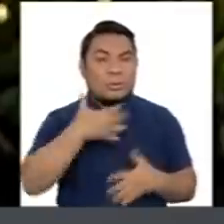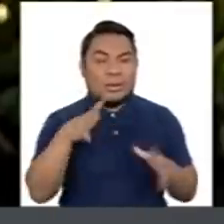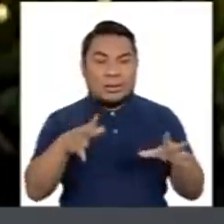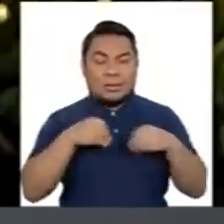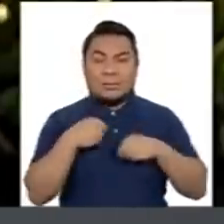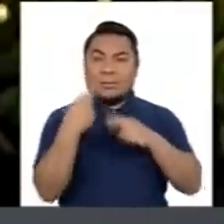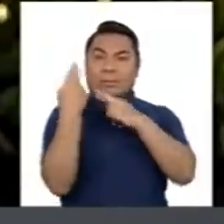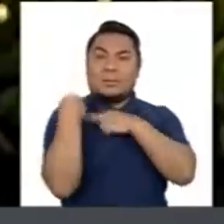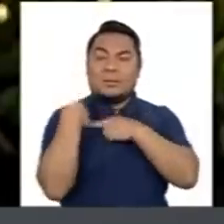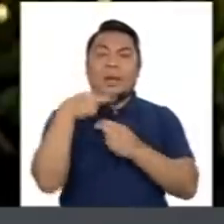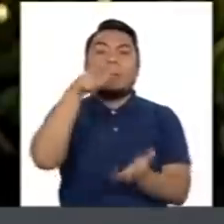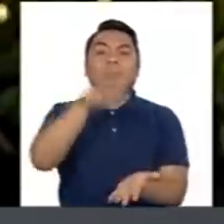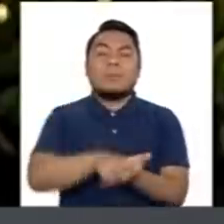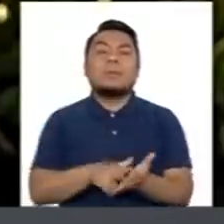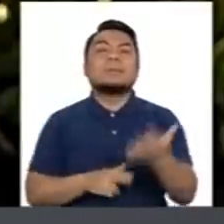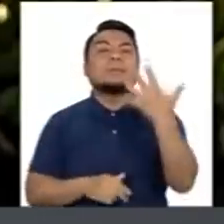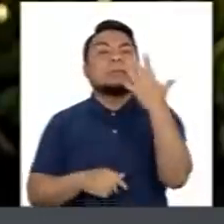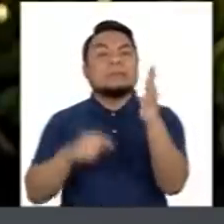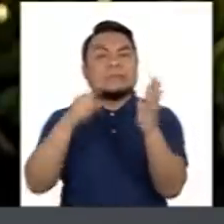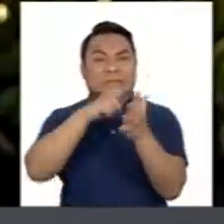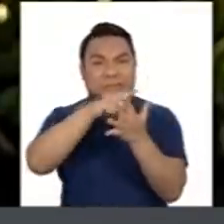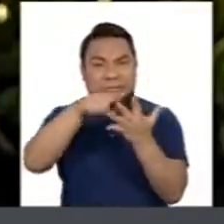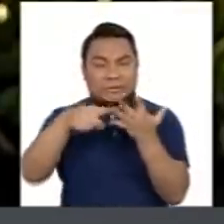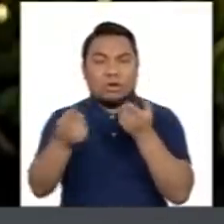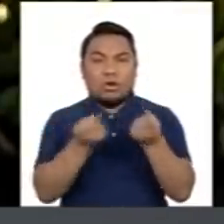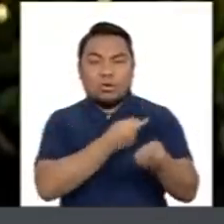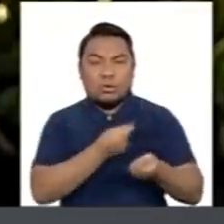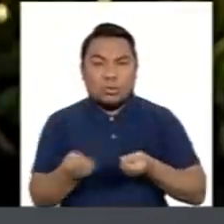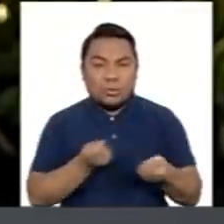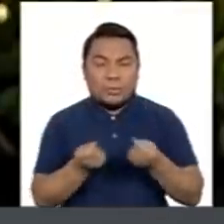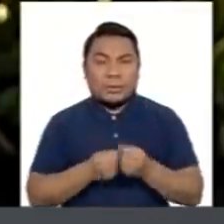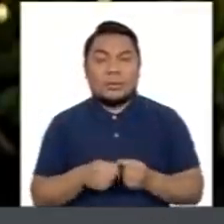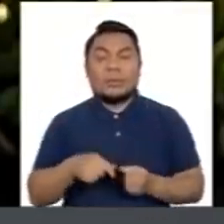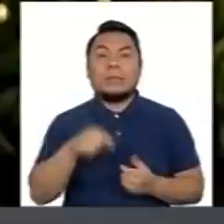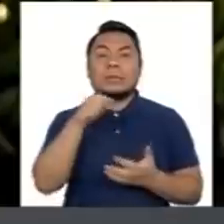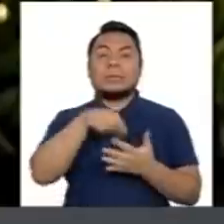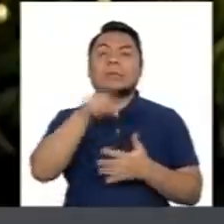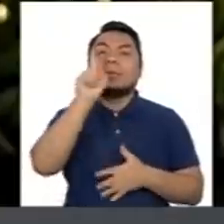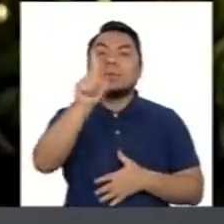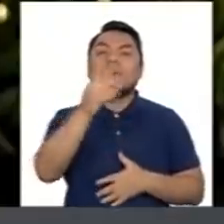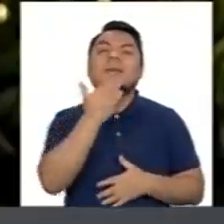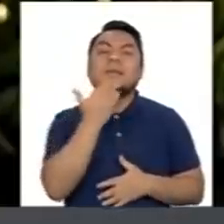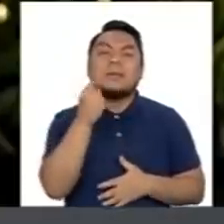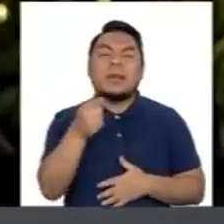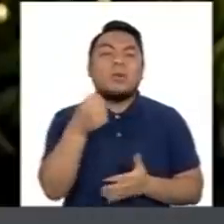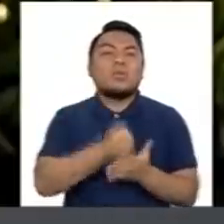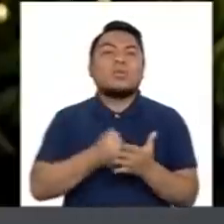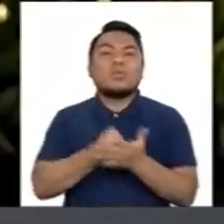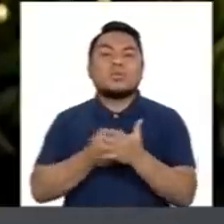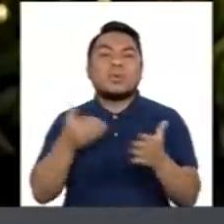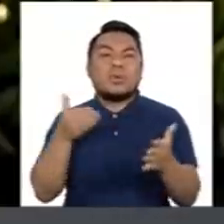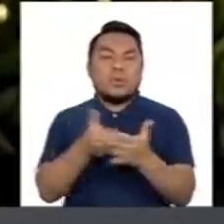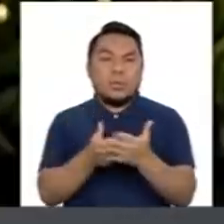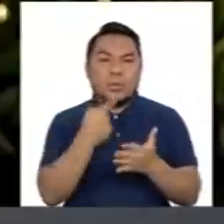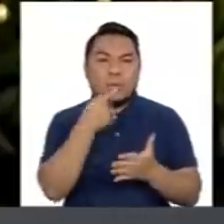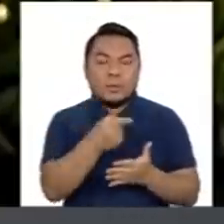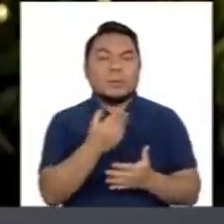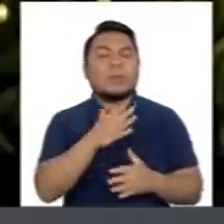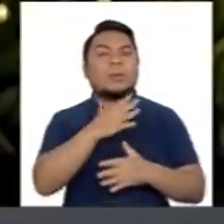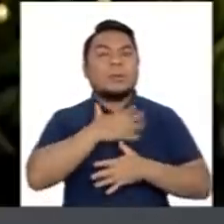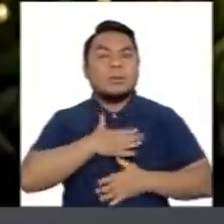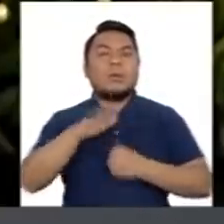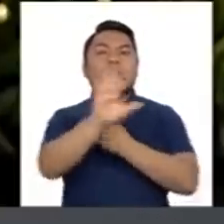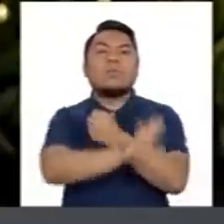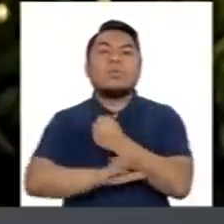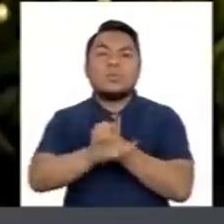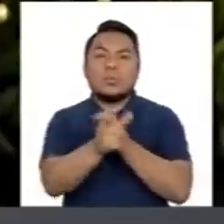cargo, aprobamos 5 lineamientos de gobierno, y uno de ellos es el referido a la lucha contra la corrupción y la integridad.